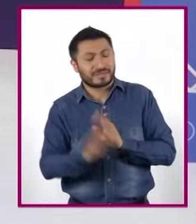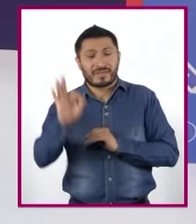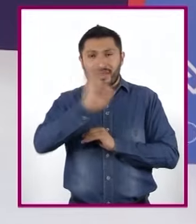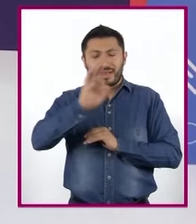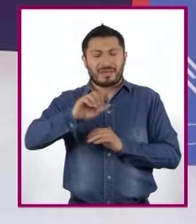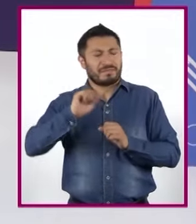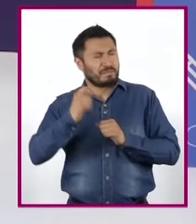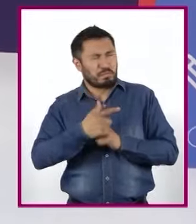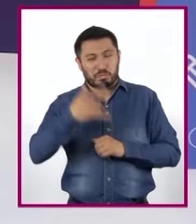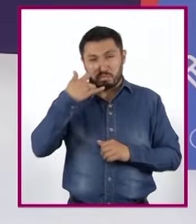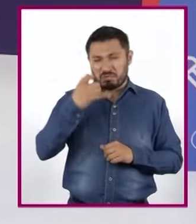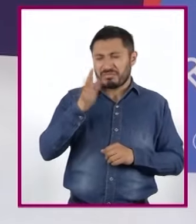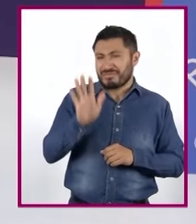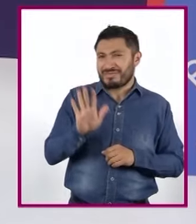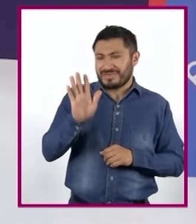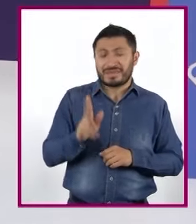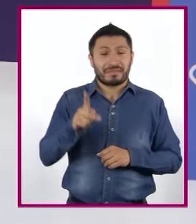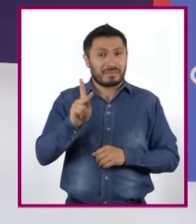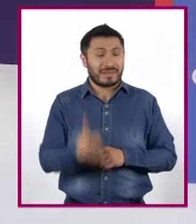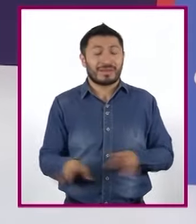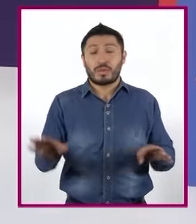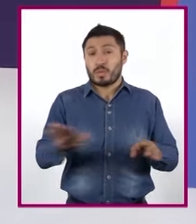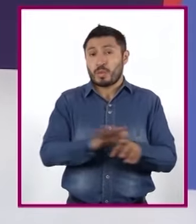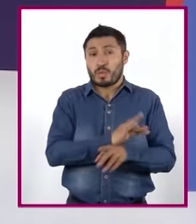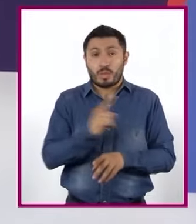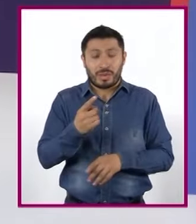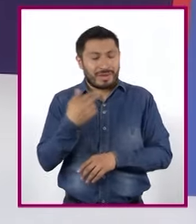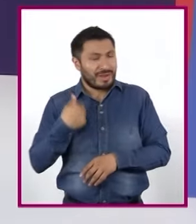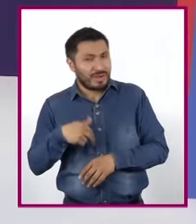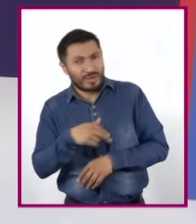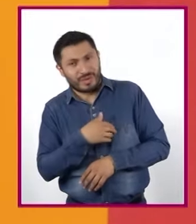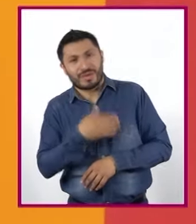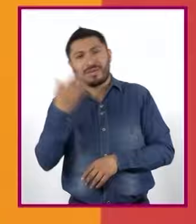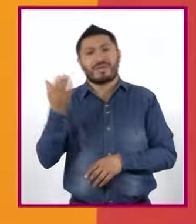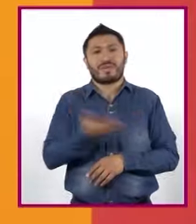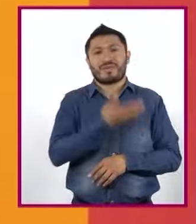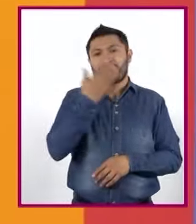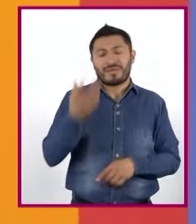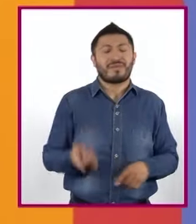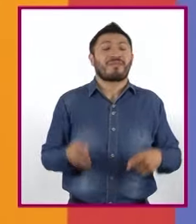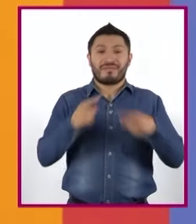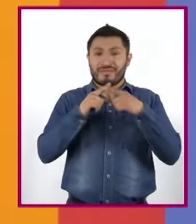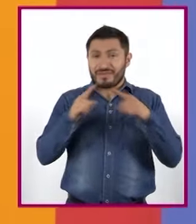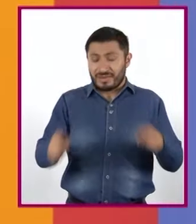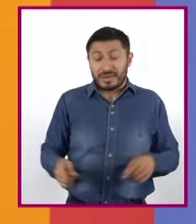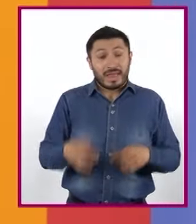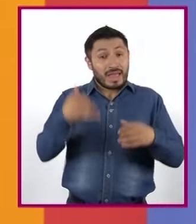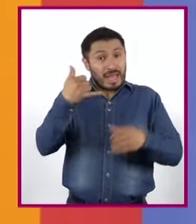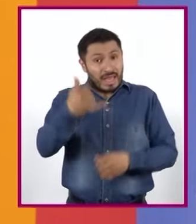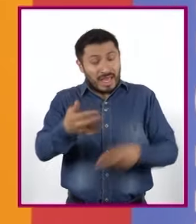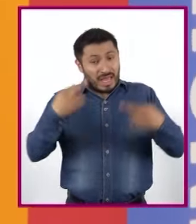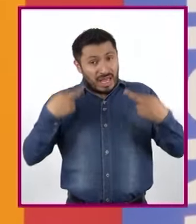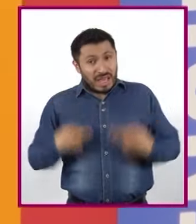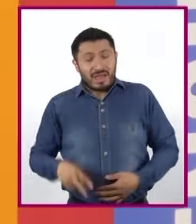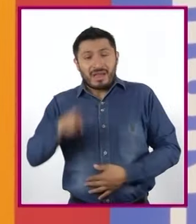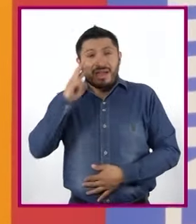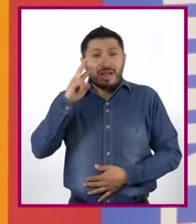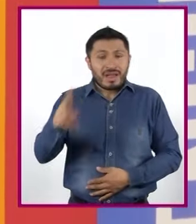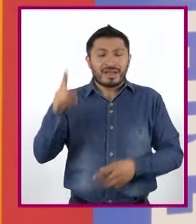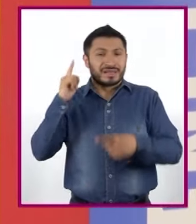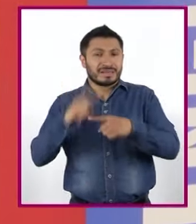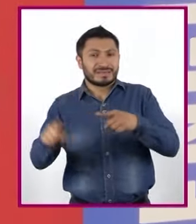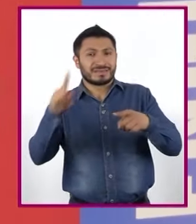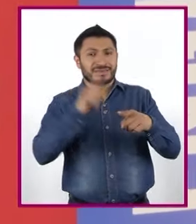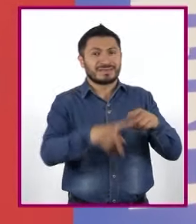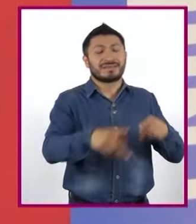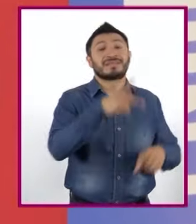algo extrañas, pero eso es porque no estamos habituados a ellas. Y de la ropa, veamos las distintas